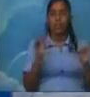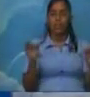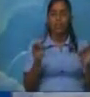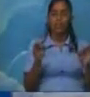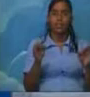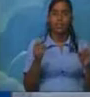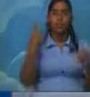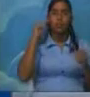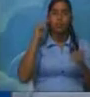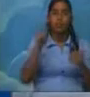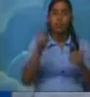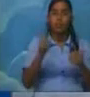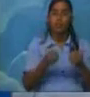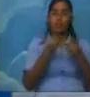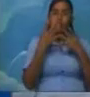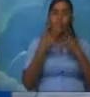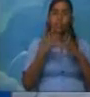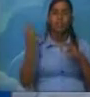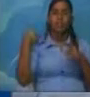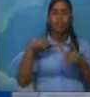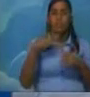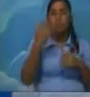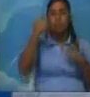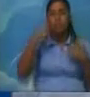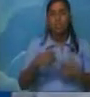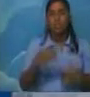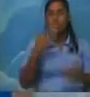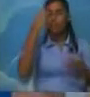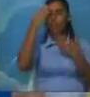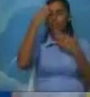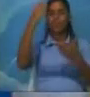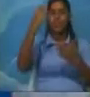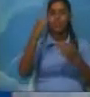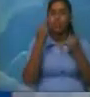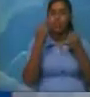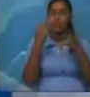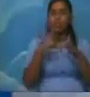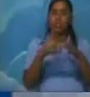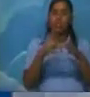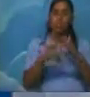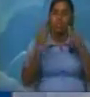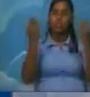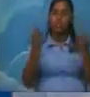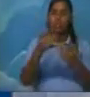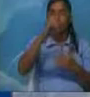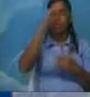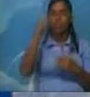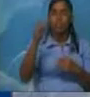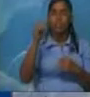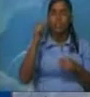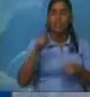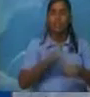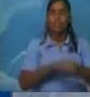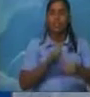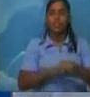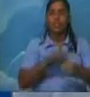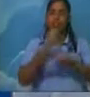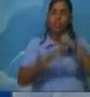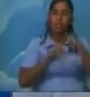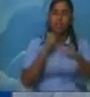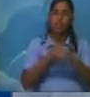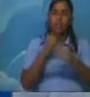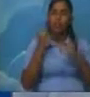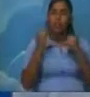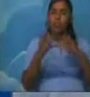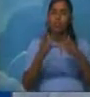nada por una botella de oxígeno y tenemos que ser agradecido cuántas cosas nos ha dado Dios eh en este día en nuestra obra